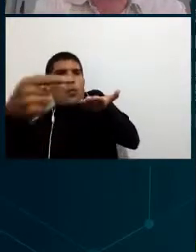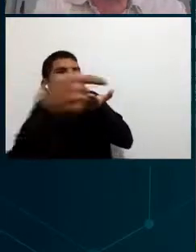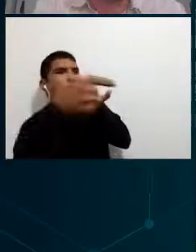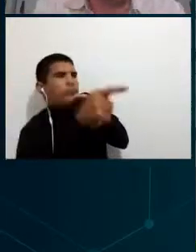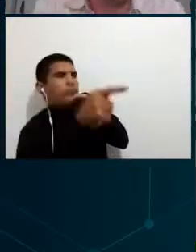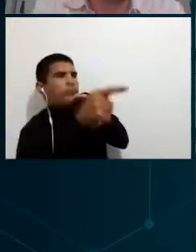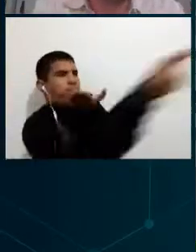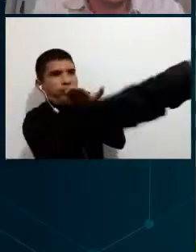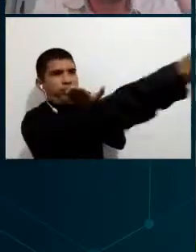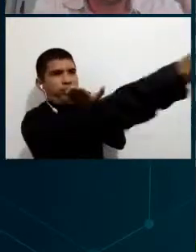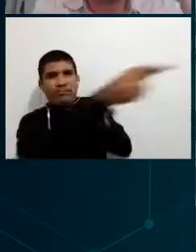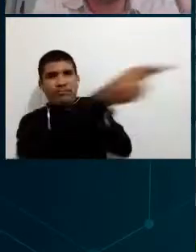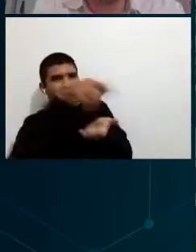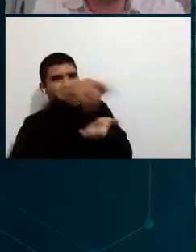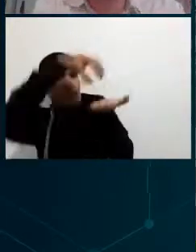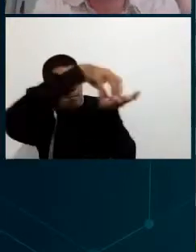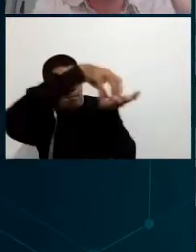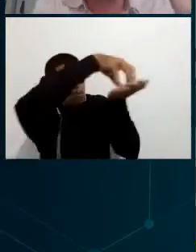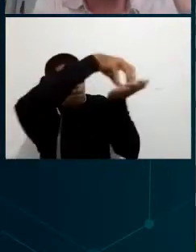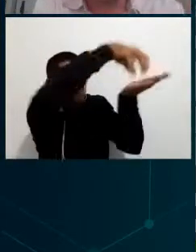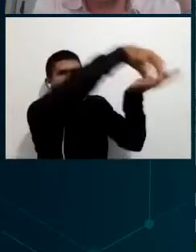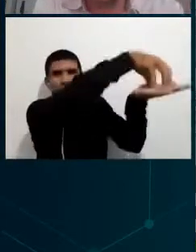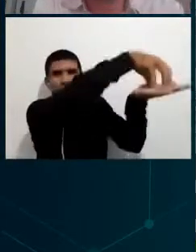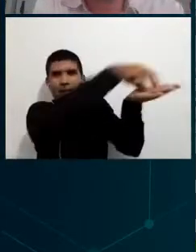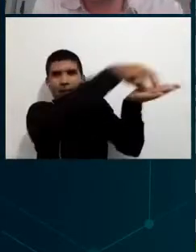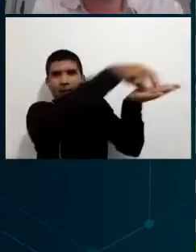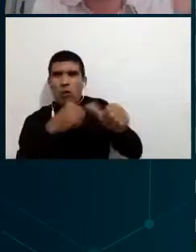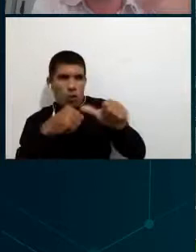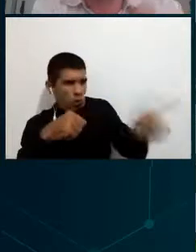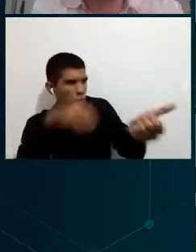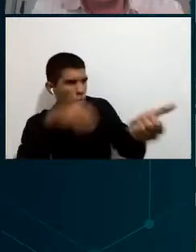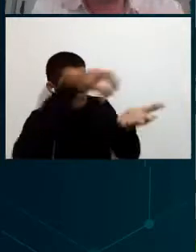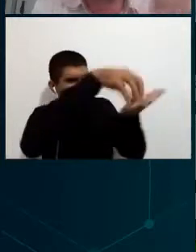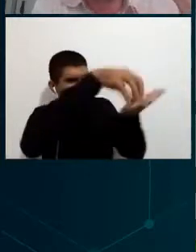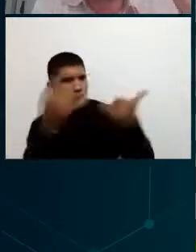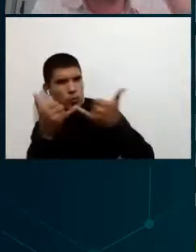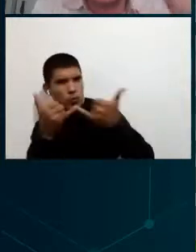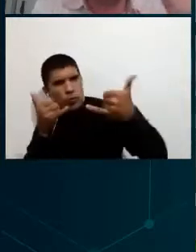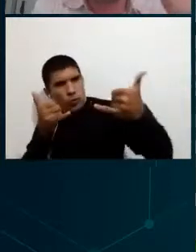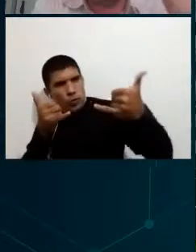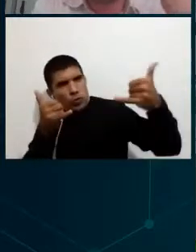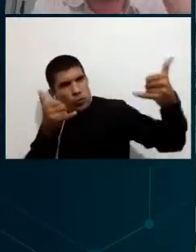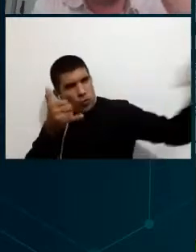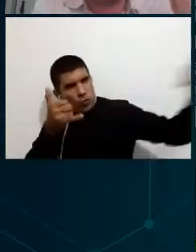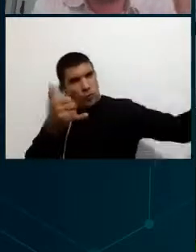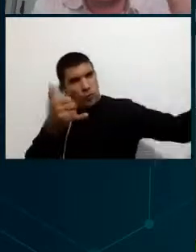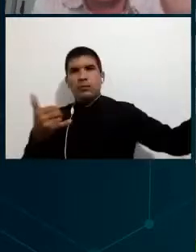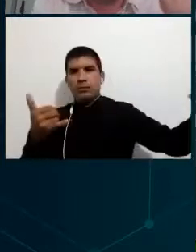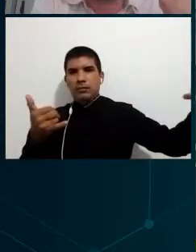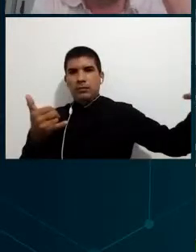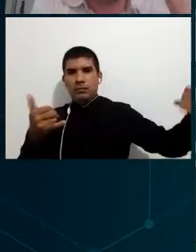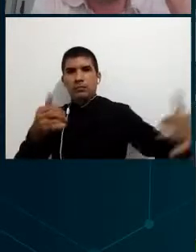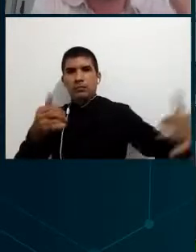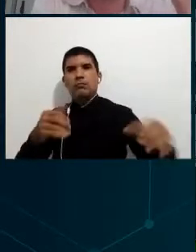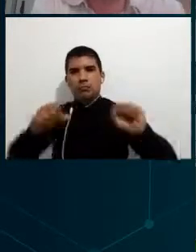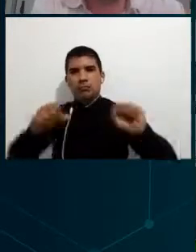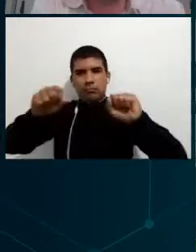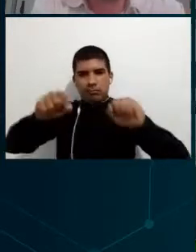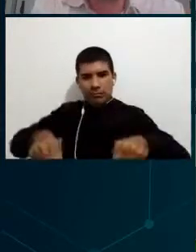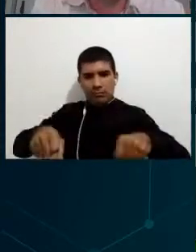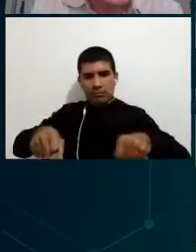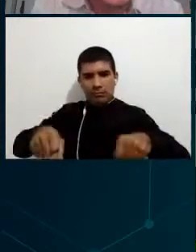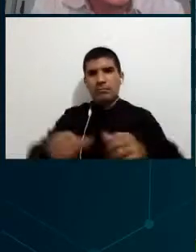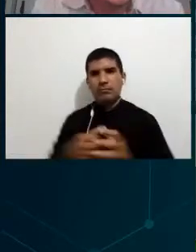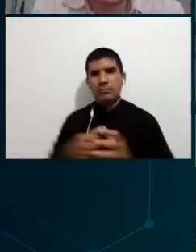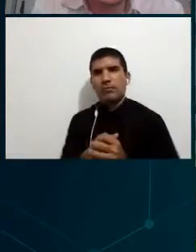porque ocurren un bloqueo. Entonces, una de las conclusiones fue, vengan, no utilicemos rutas de respaldo, sino que solamente vamos a definir una sola